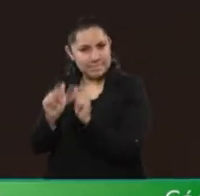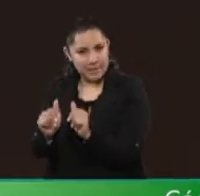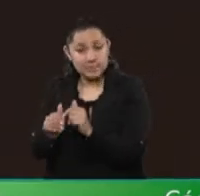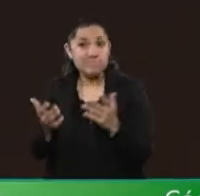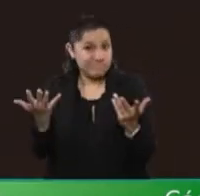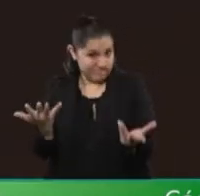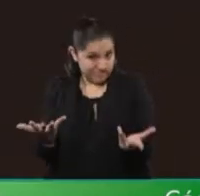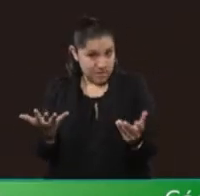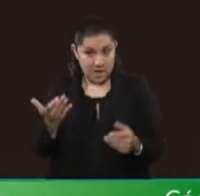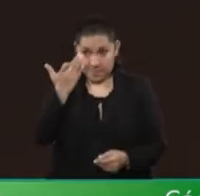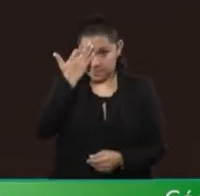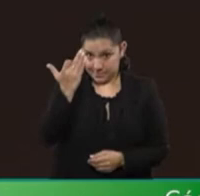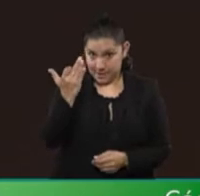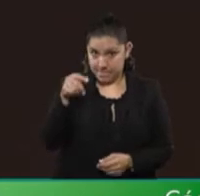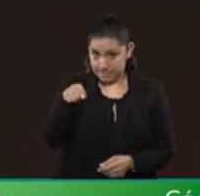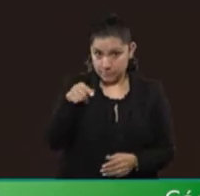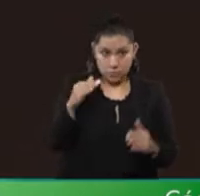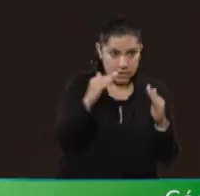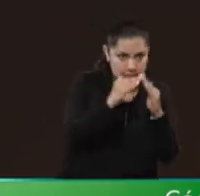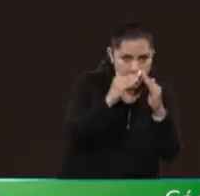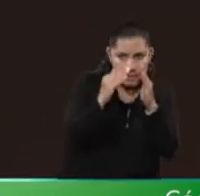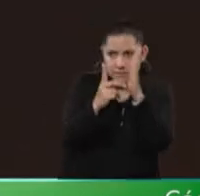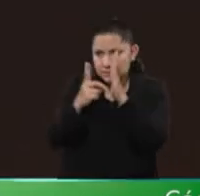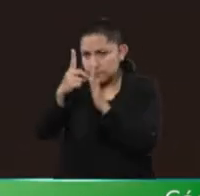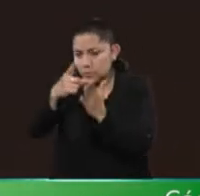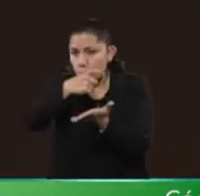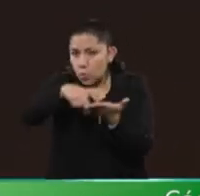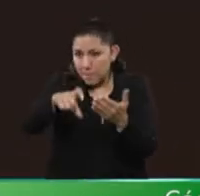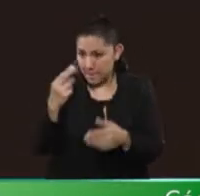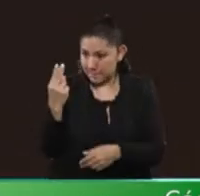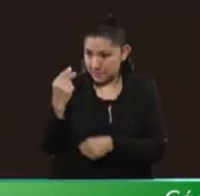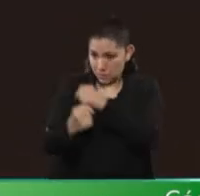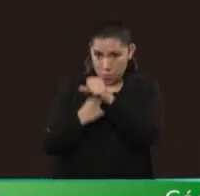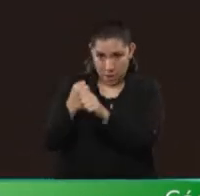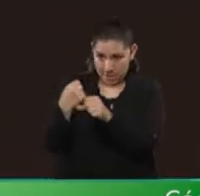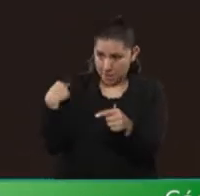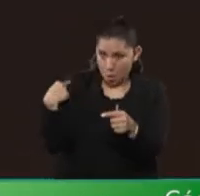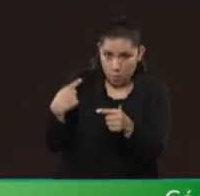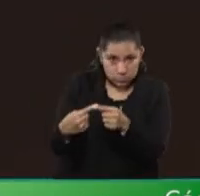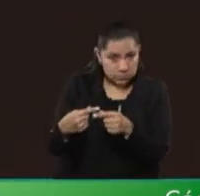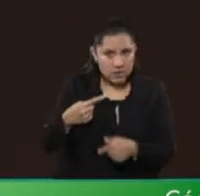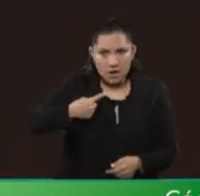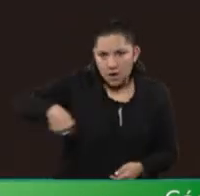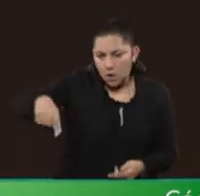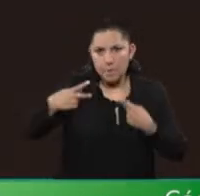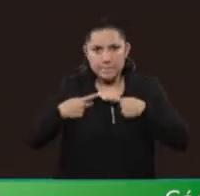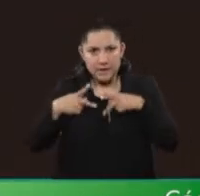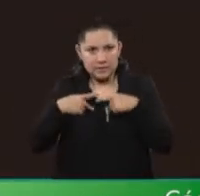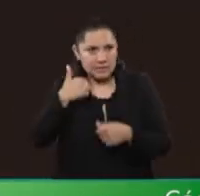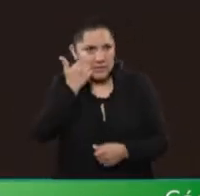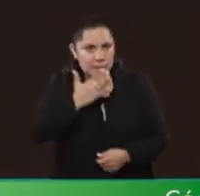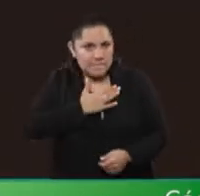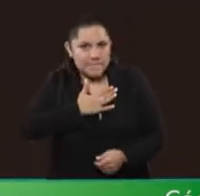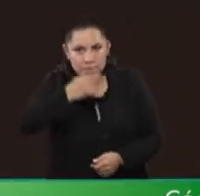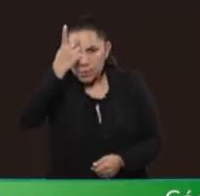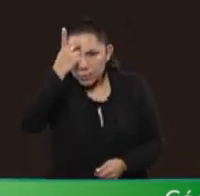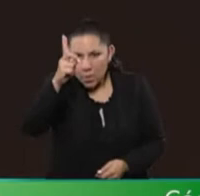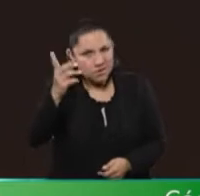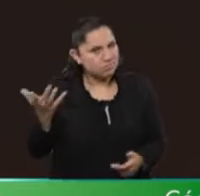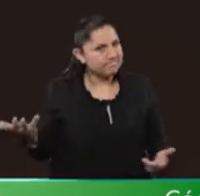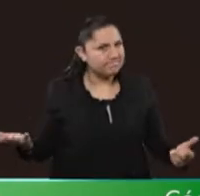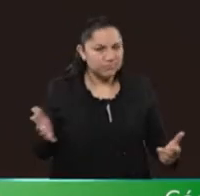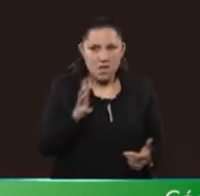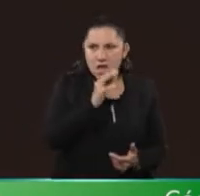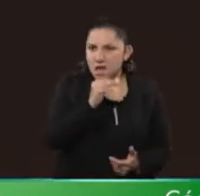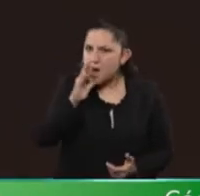últimos 25 años se convirtieron en una pesadilla para cualquiera que pensara en tener su propia casa precios elevados